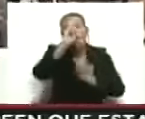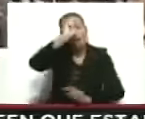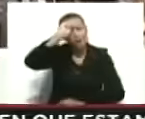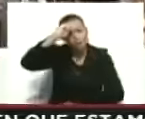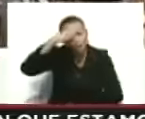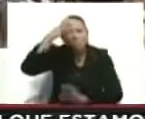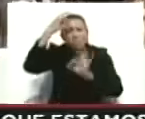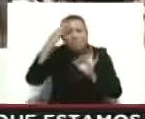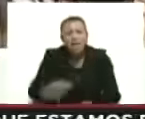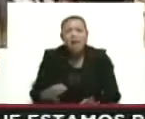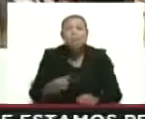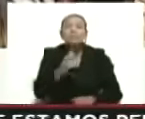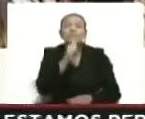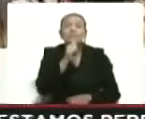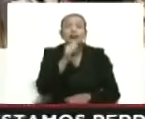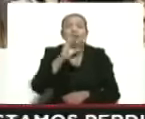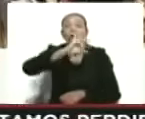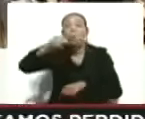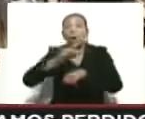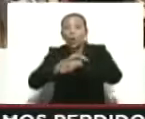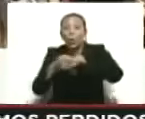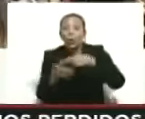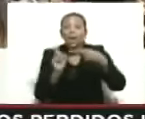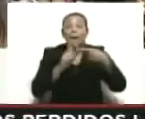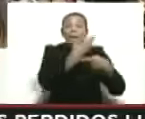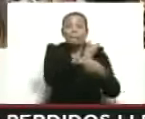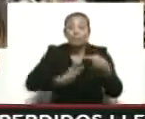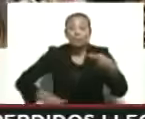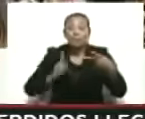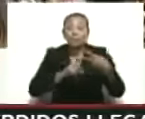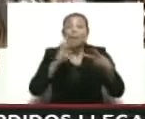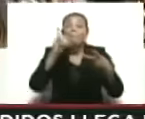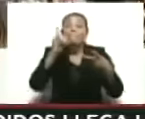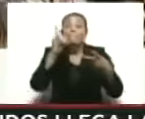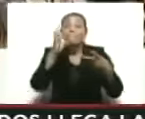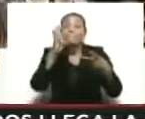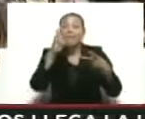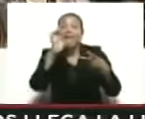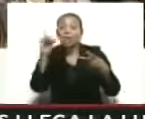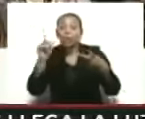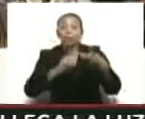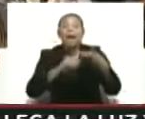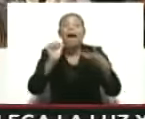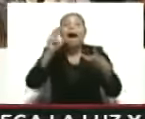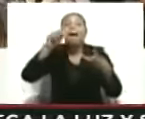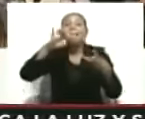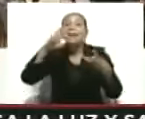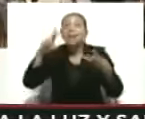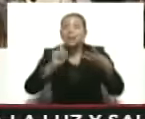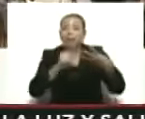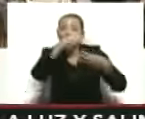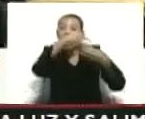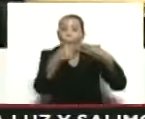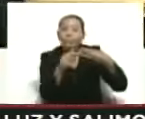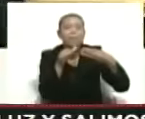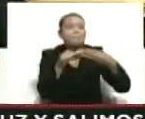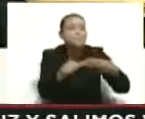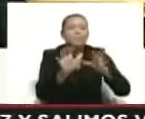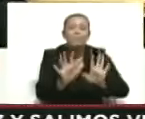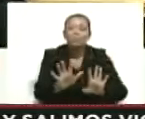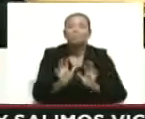está presidida por el diputado Jorge Rodríguez, el diputado Pedro Infante y la diputada América Pérez. Diputado Juan Carlos